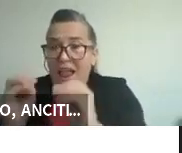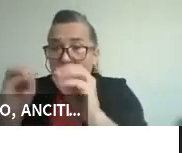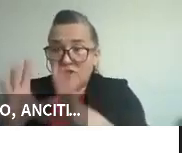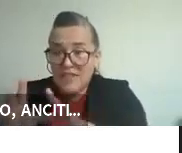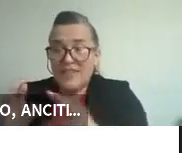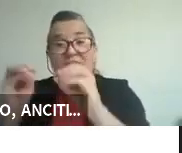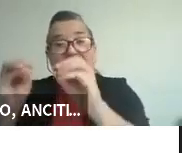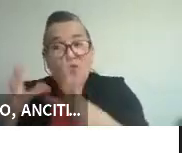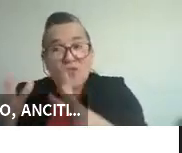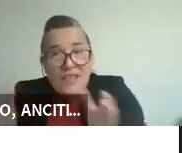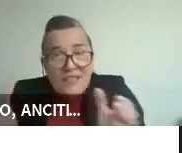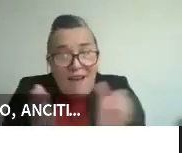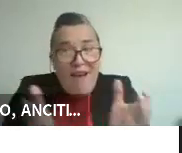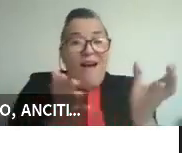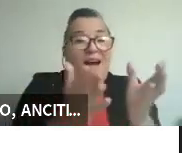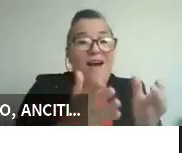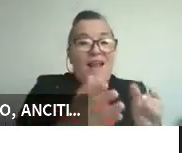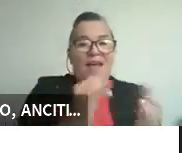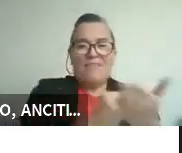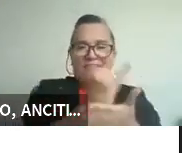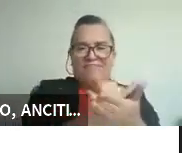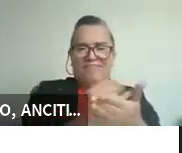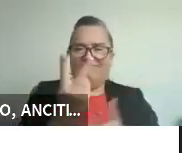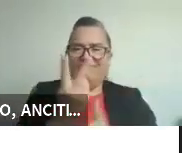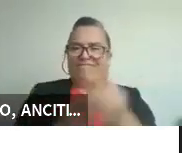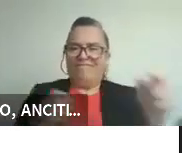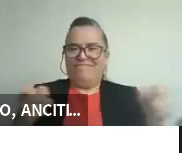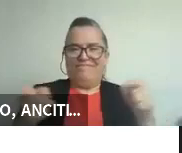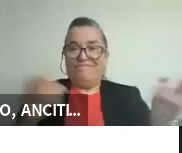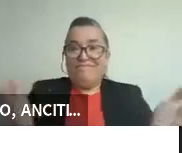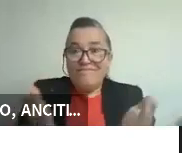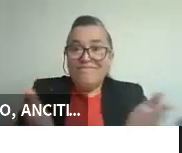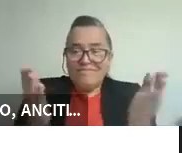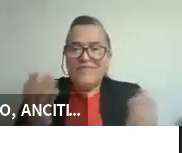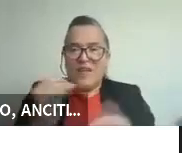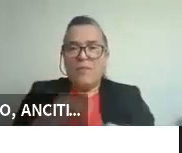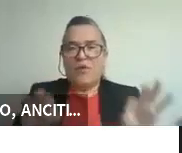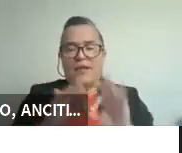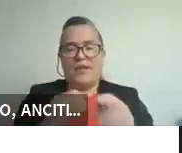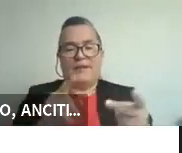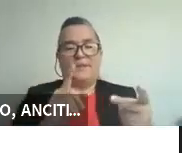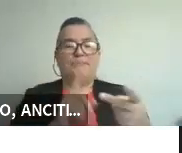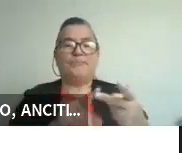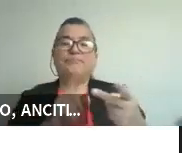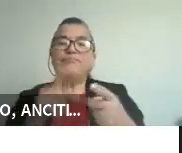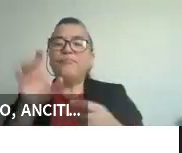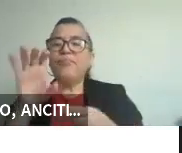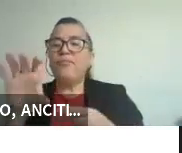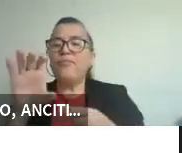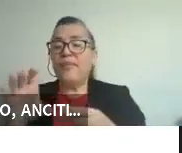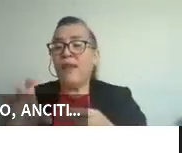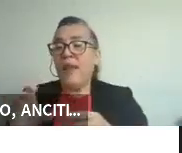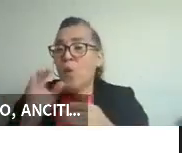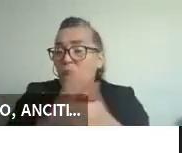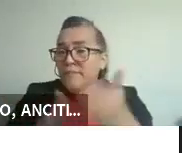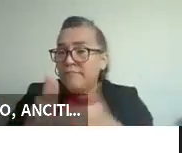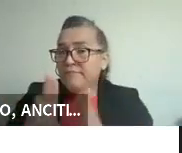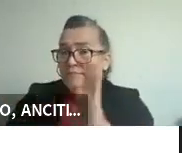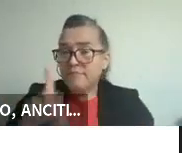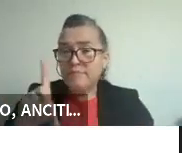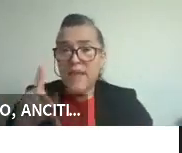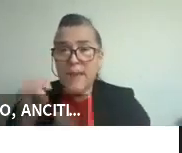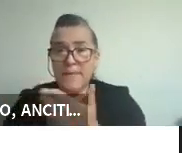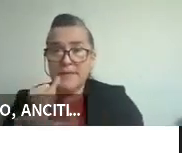esto es fundamental asimismo cuando las universidades desarrollan investigación tienen mucho más